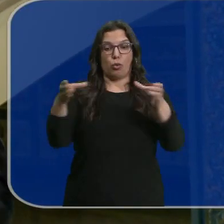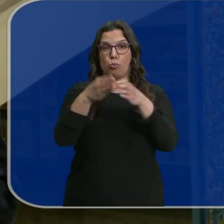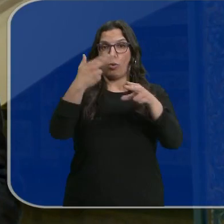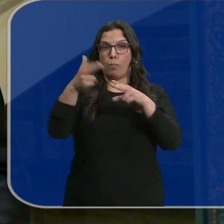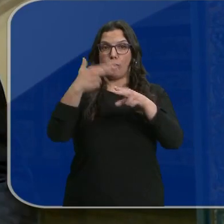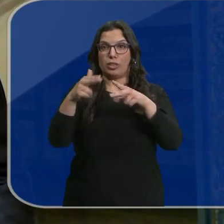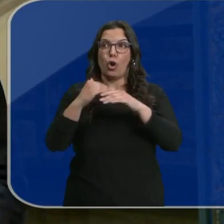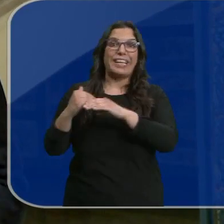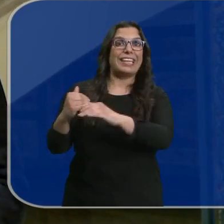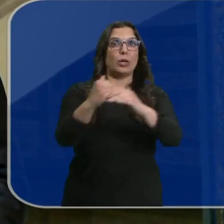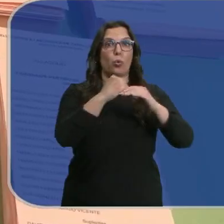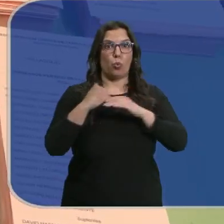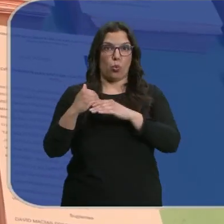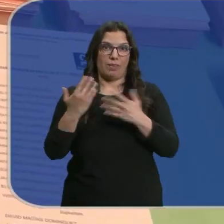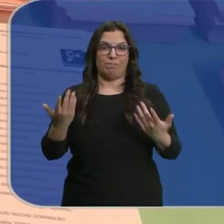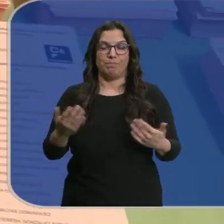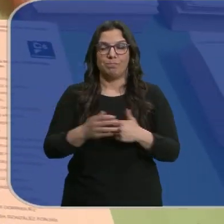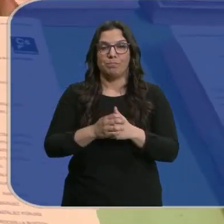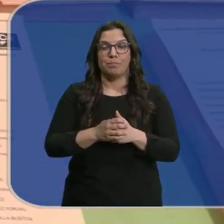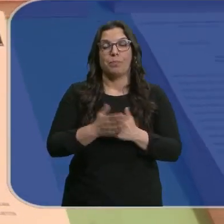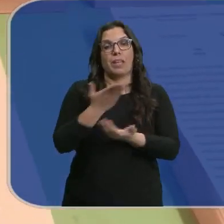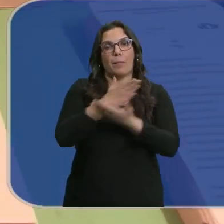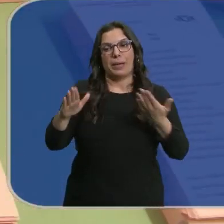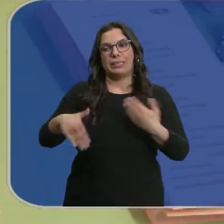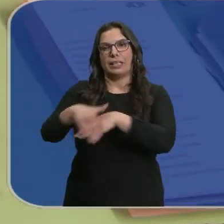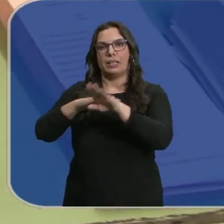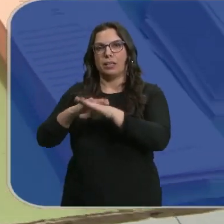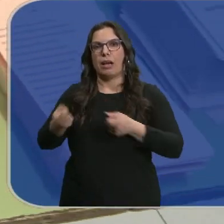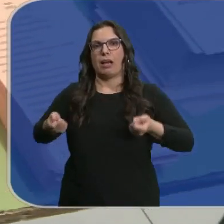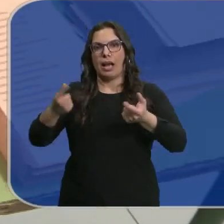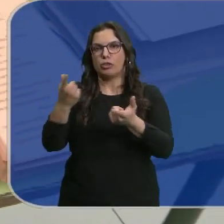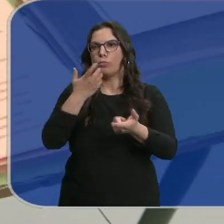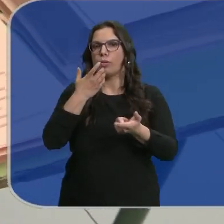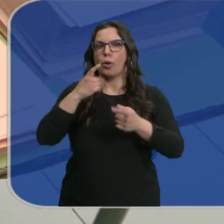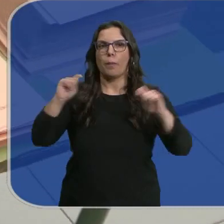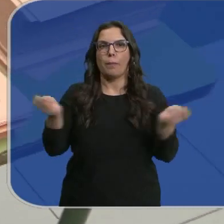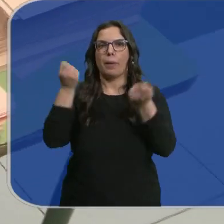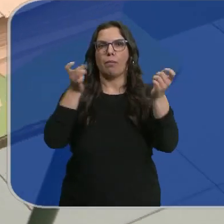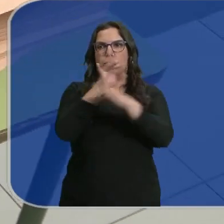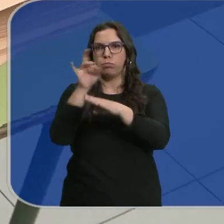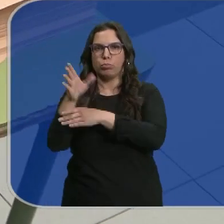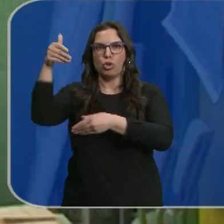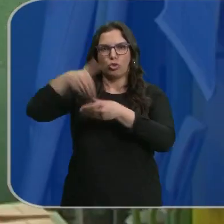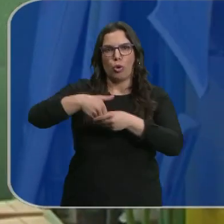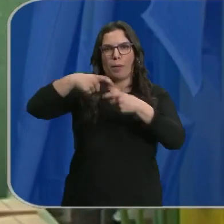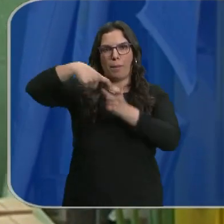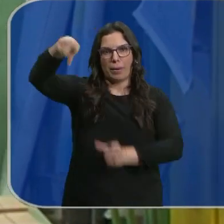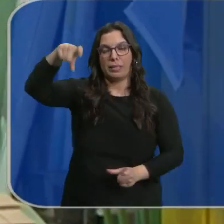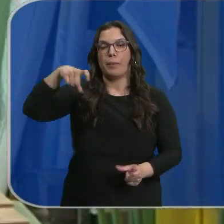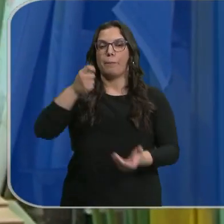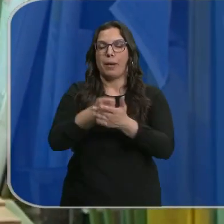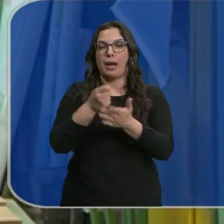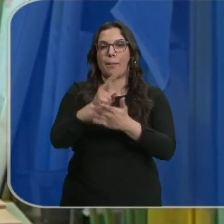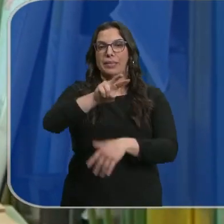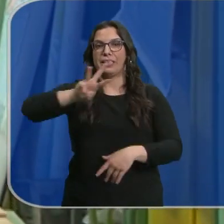políticos tengan una igualdad de armas. Aparte, el Estado subvenciona los gastos de envío de propaganda, sobres y papeletas. Pagarán 23